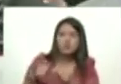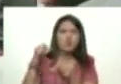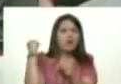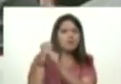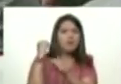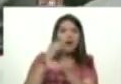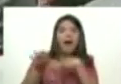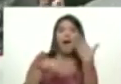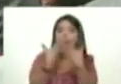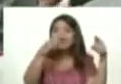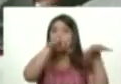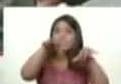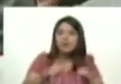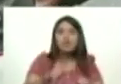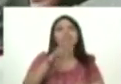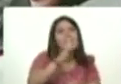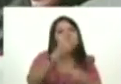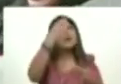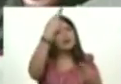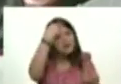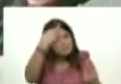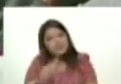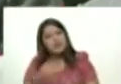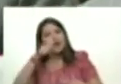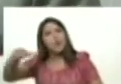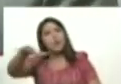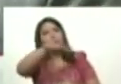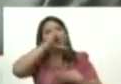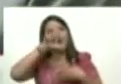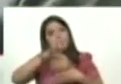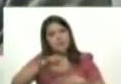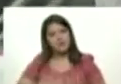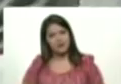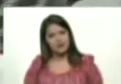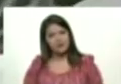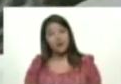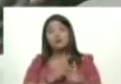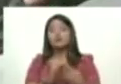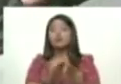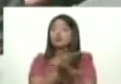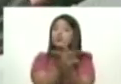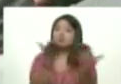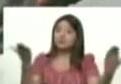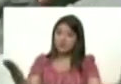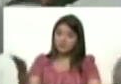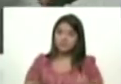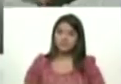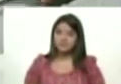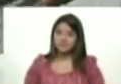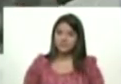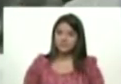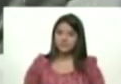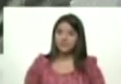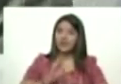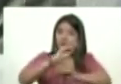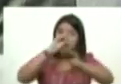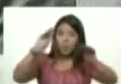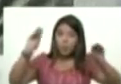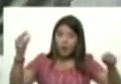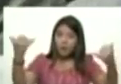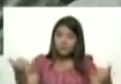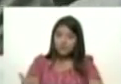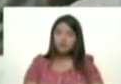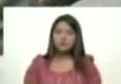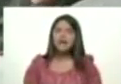que el imperialismo aprenda a respetar los pueblos de América Latina. Por eso, señoras y señores, y convocamos,